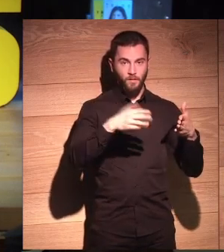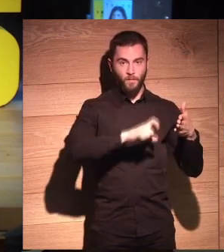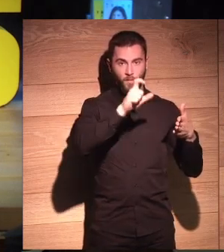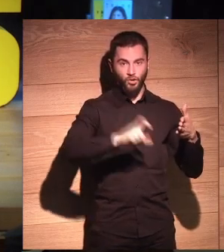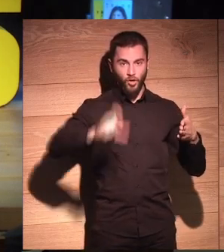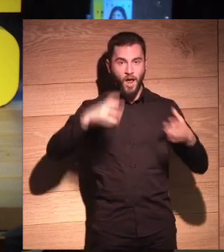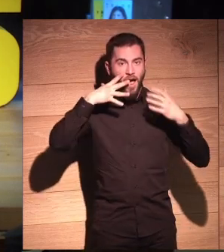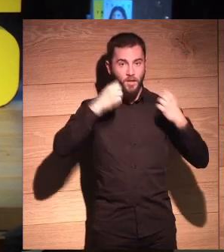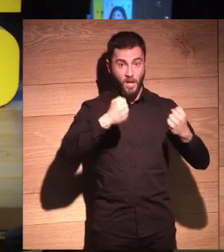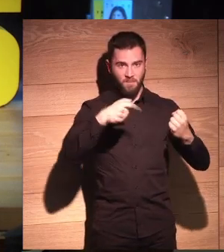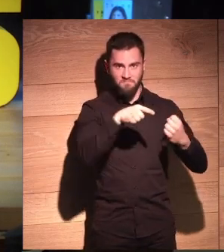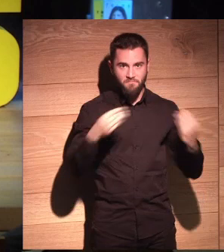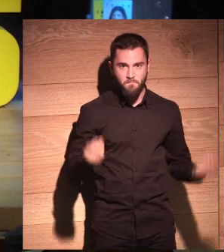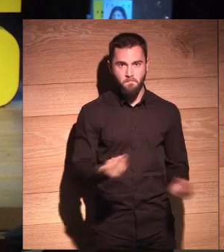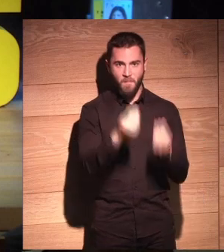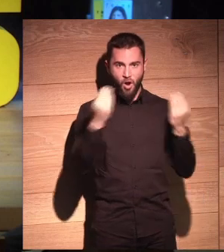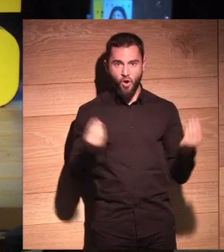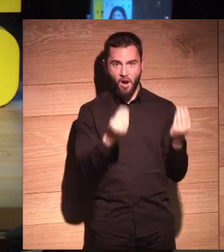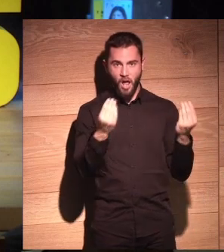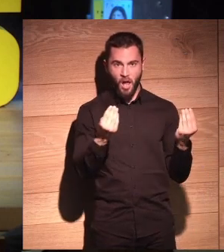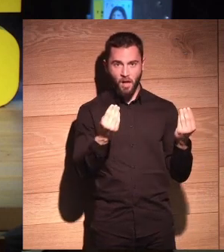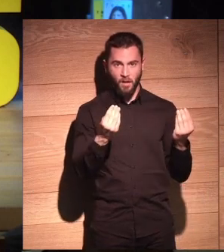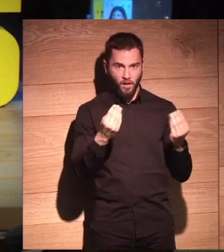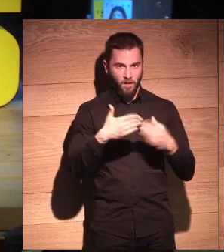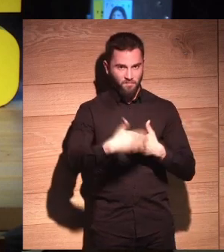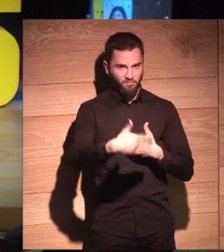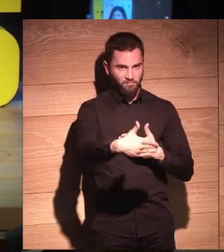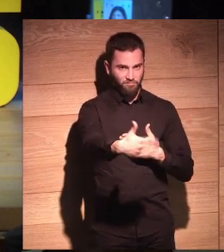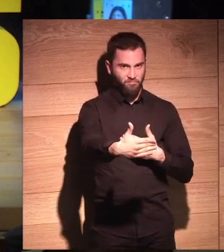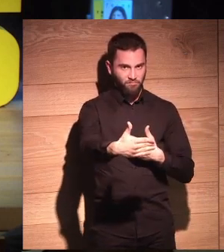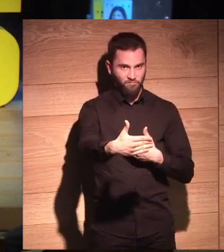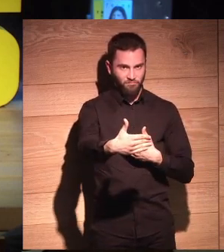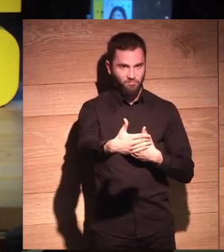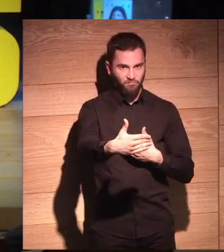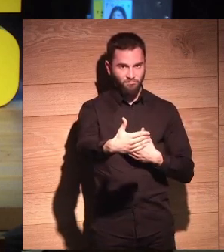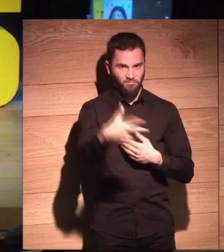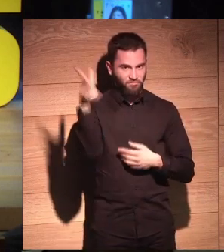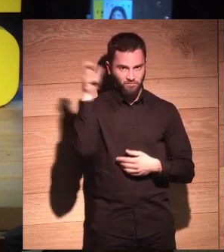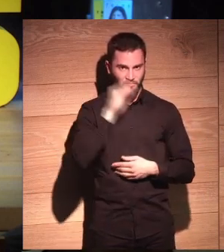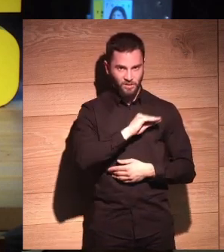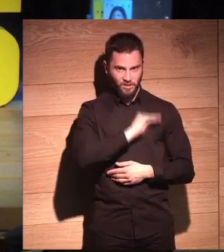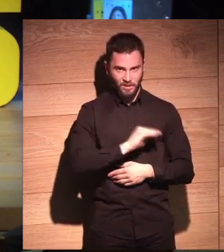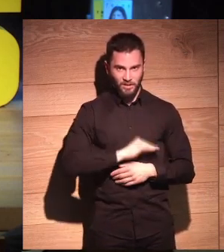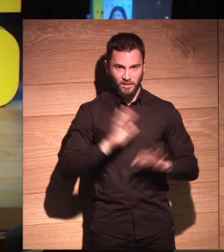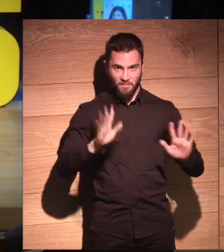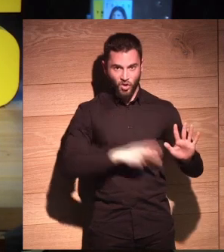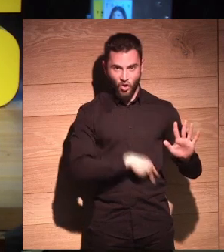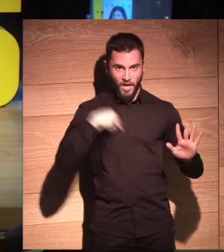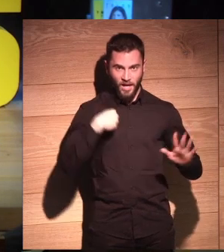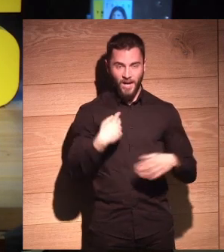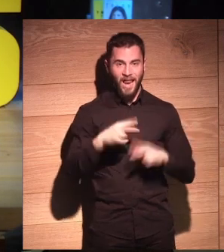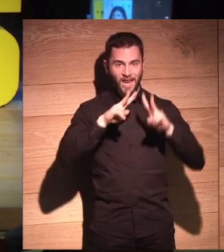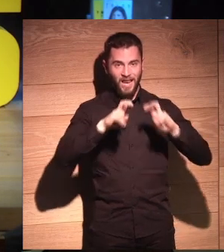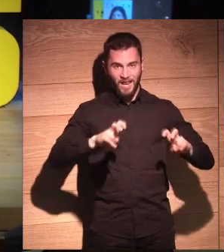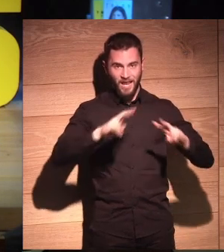personas sanas, que es algo de lo que yo creo que oiremos hablar bastante en el futuro, pero generalmente los